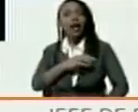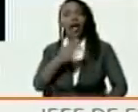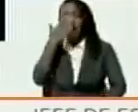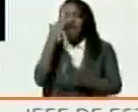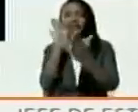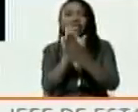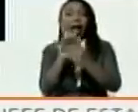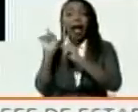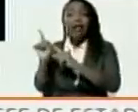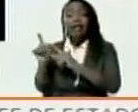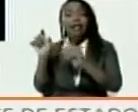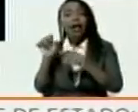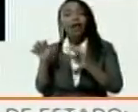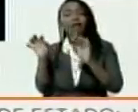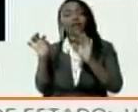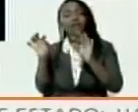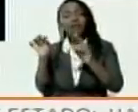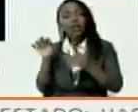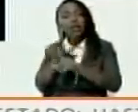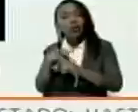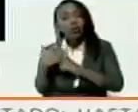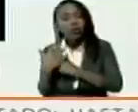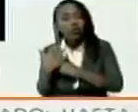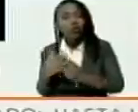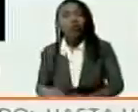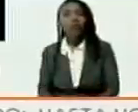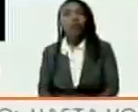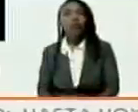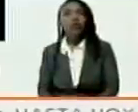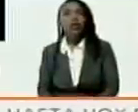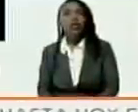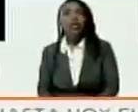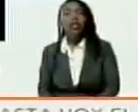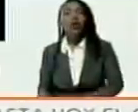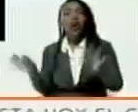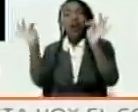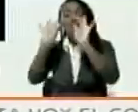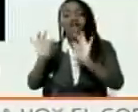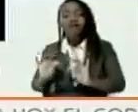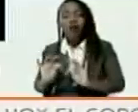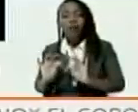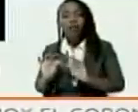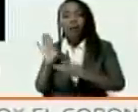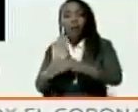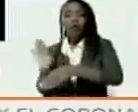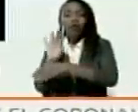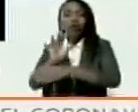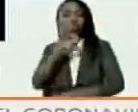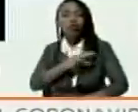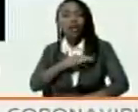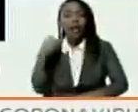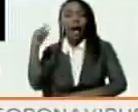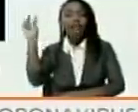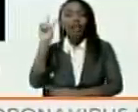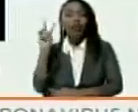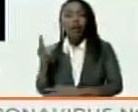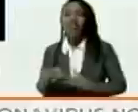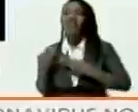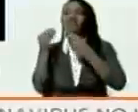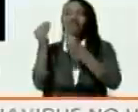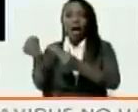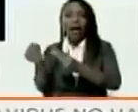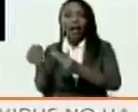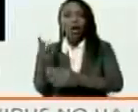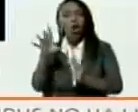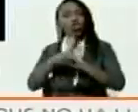enfrentar estas circunstancias y con el modelo de protección social que tiene Venezuela, garantizarle